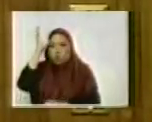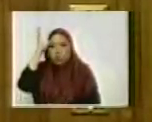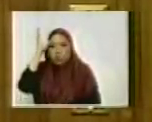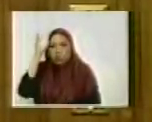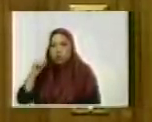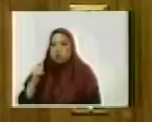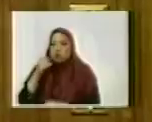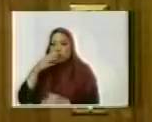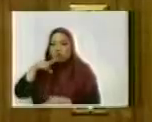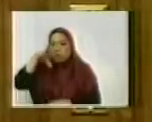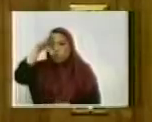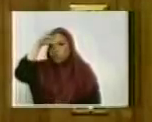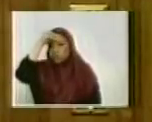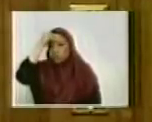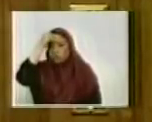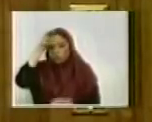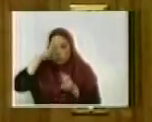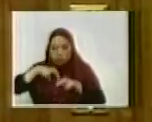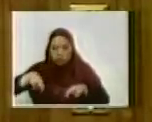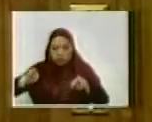mucha comprensión.